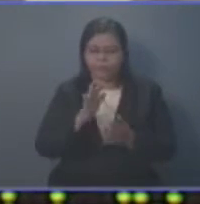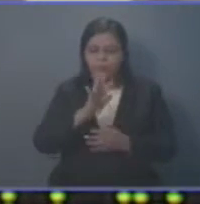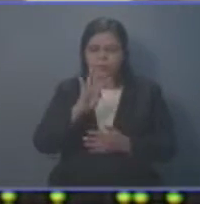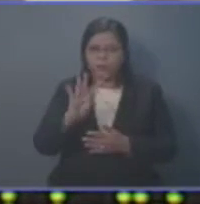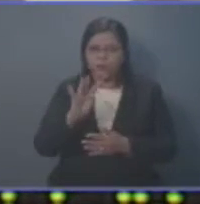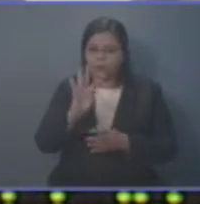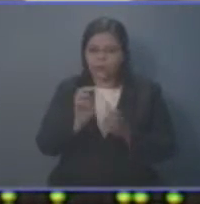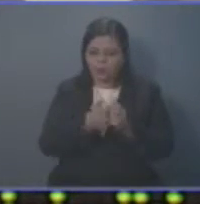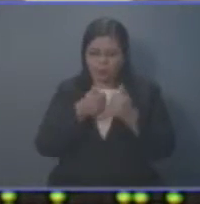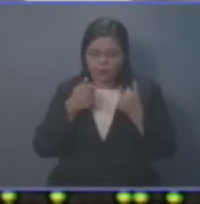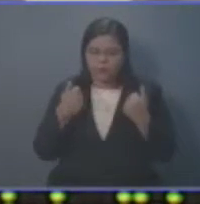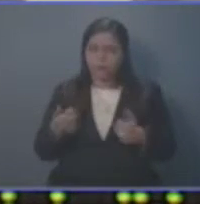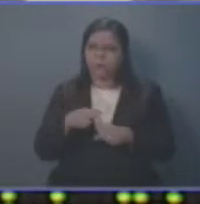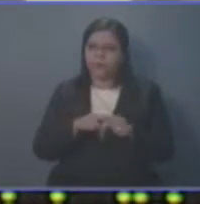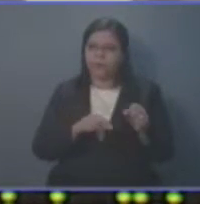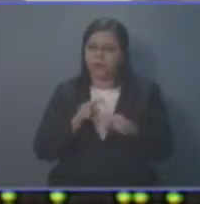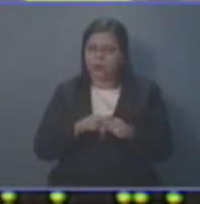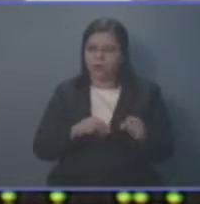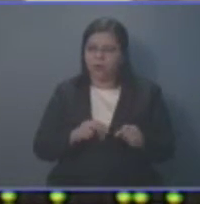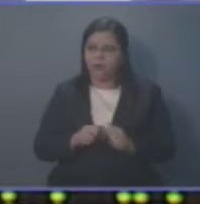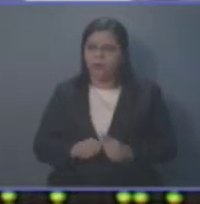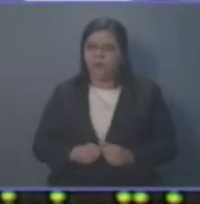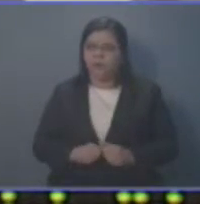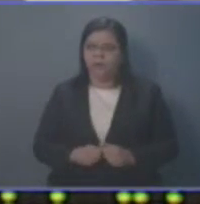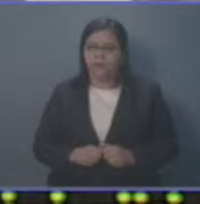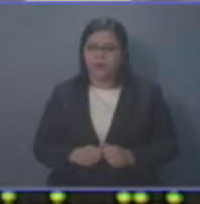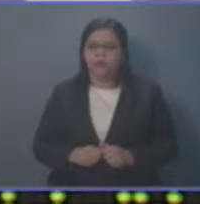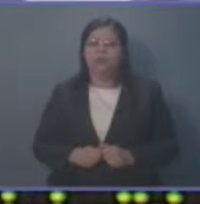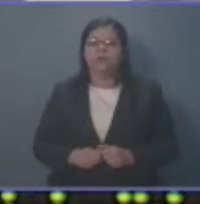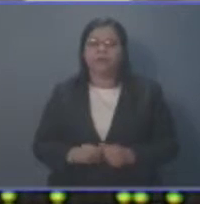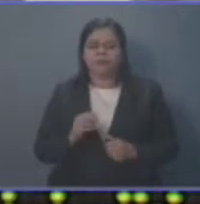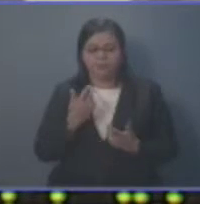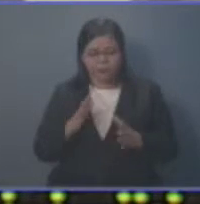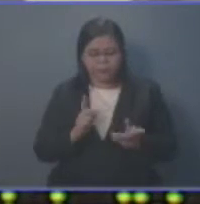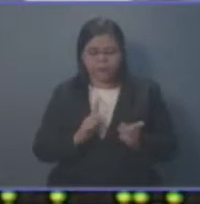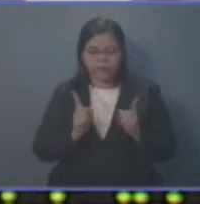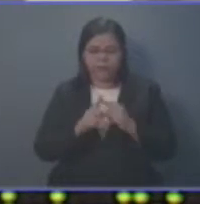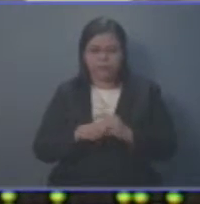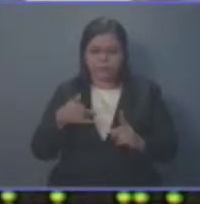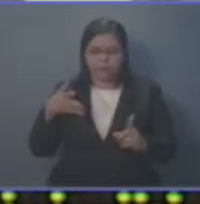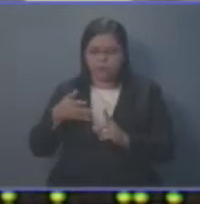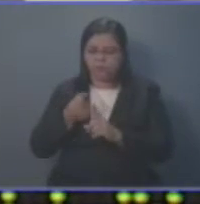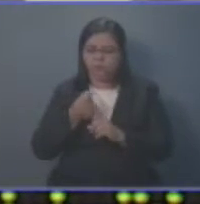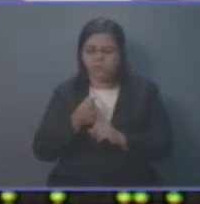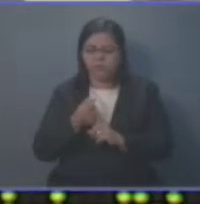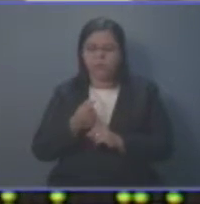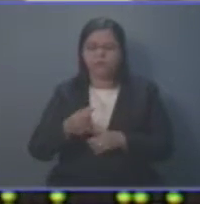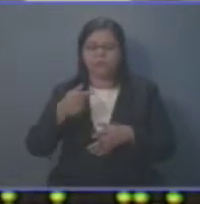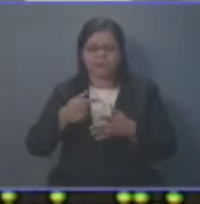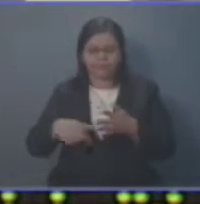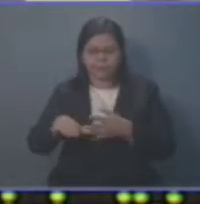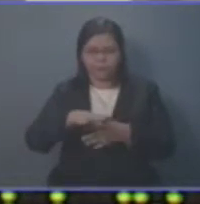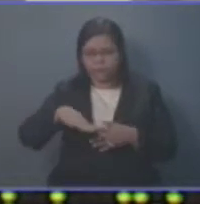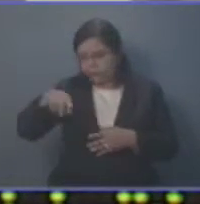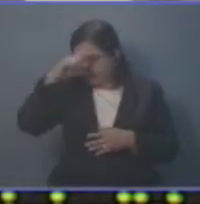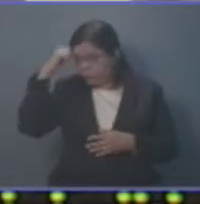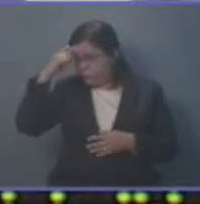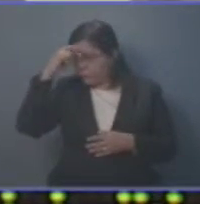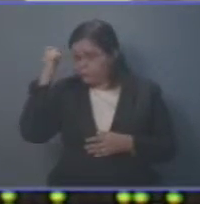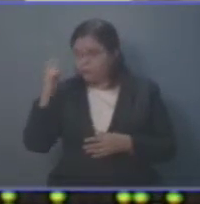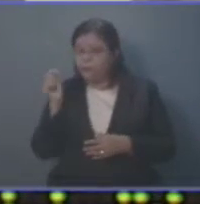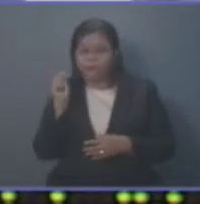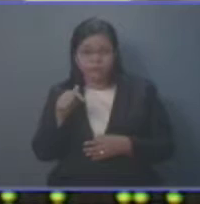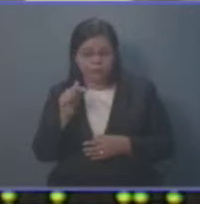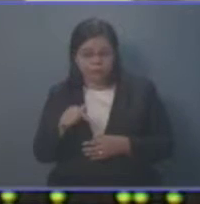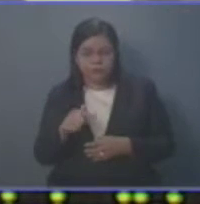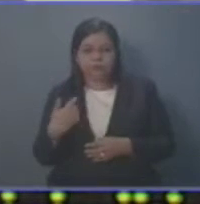cantidad de 4 millones de dólares de los Estados Unidos de América. Y se modifica el propósito de la referida línea de trabajo. Por tanto,